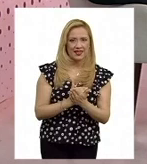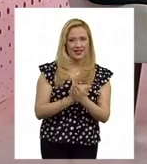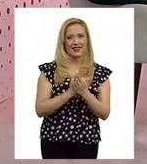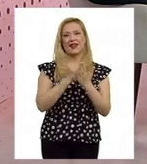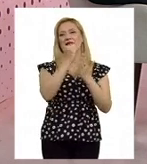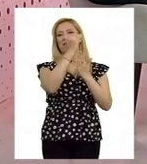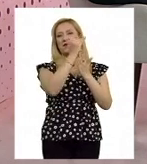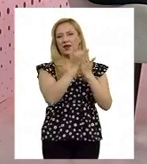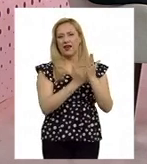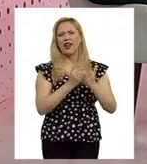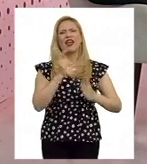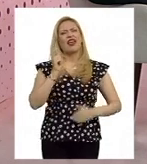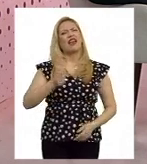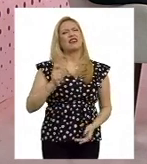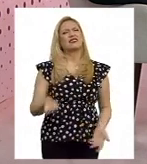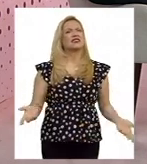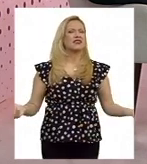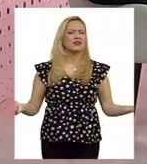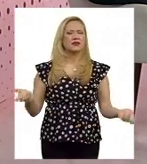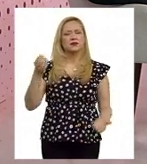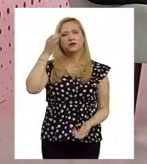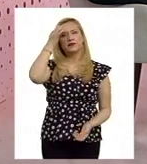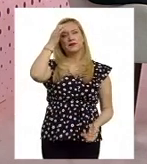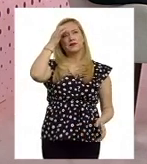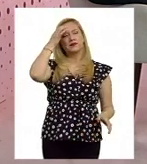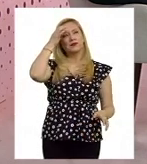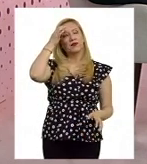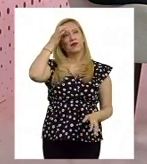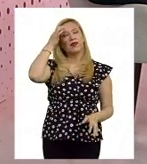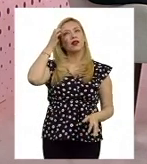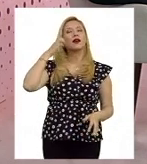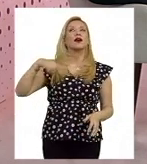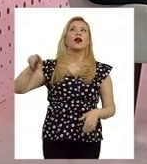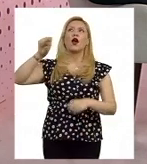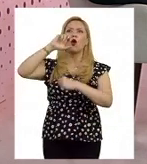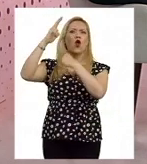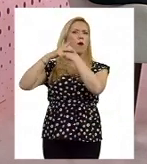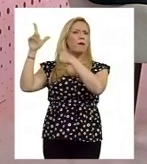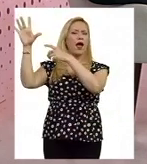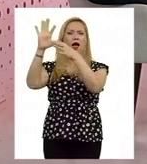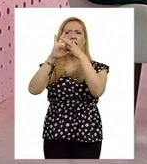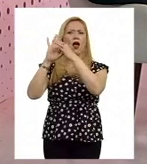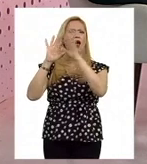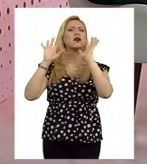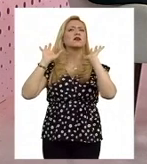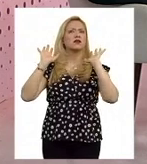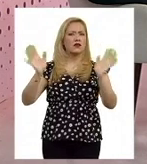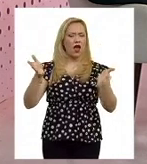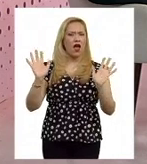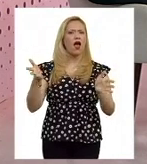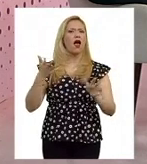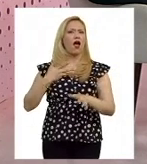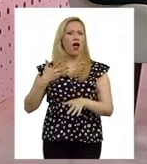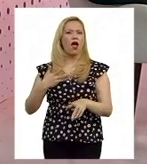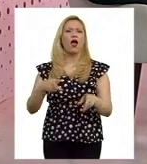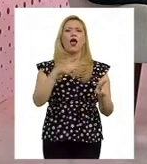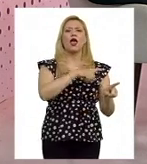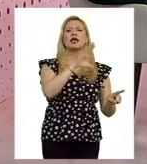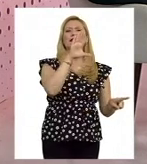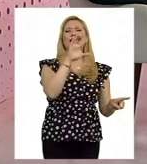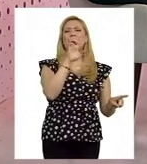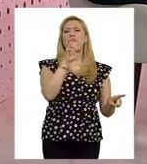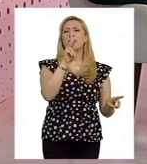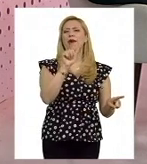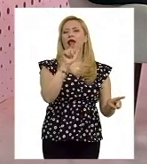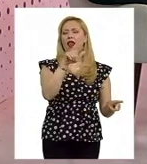rimbombantes, pero ¿qué quiere decir? Y hay ya muchos esfuerzos. La Comunidad Europea también tiene, y seguramente la CEPAL también, están haciendo, por